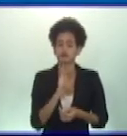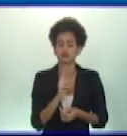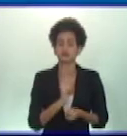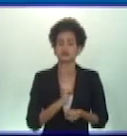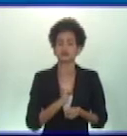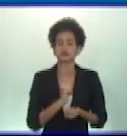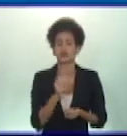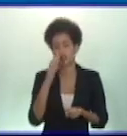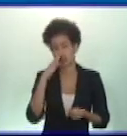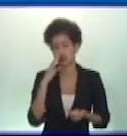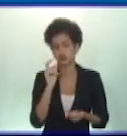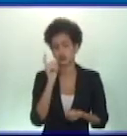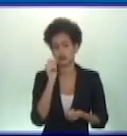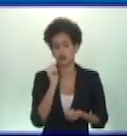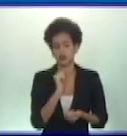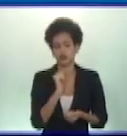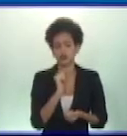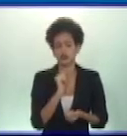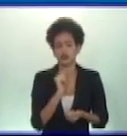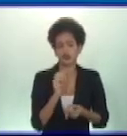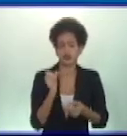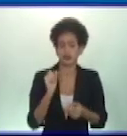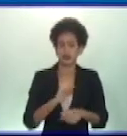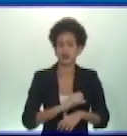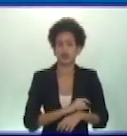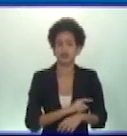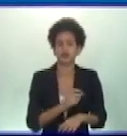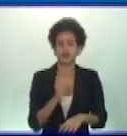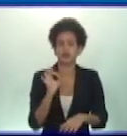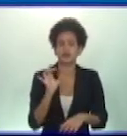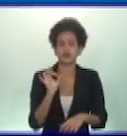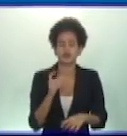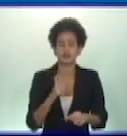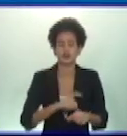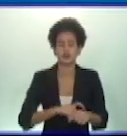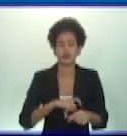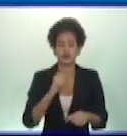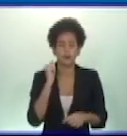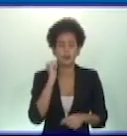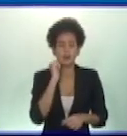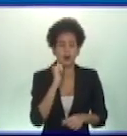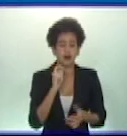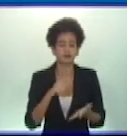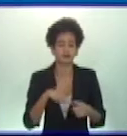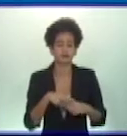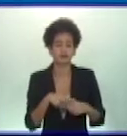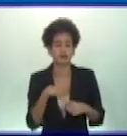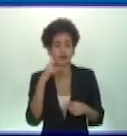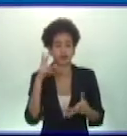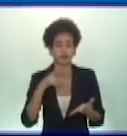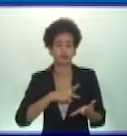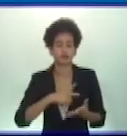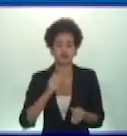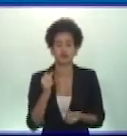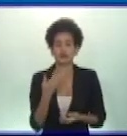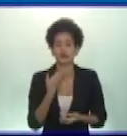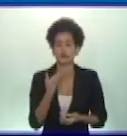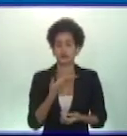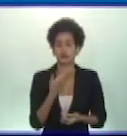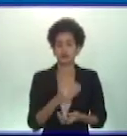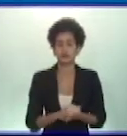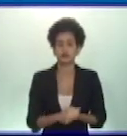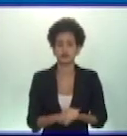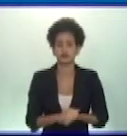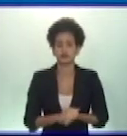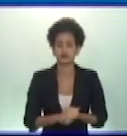esta situación. Orlando demoró 15 minutos más que su primo en leer el cuento. Vamos a ver